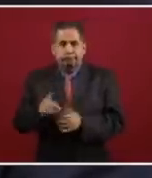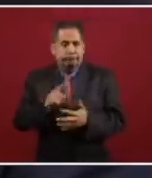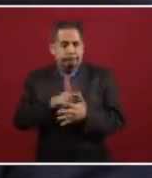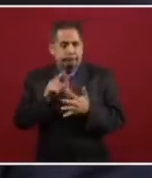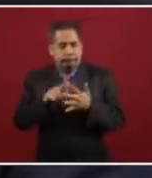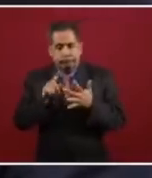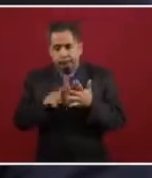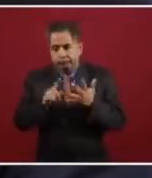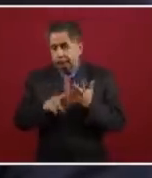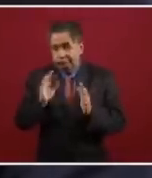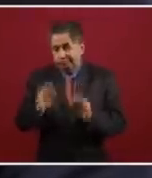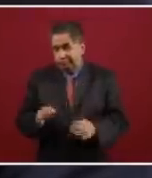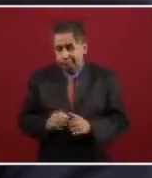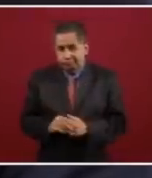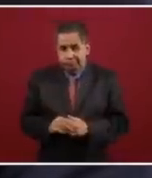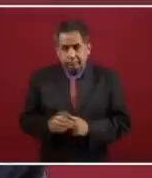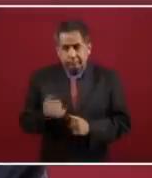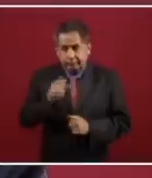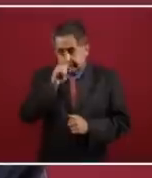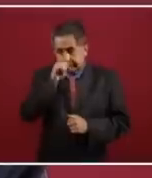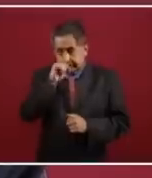y nos vamos